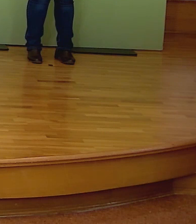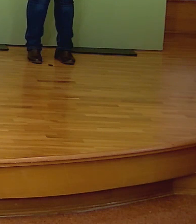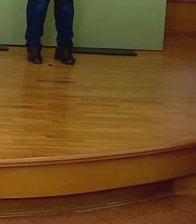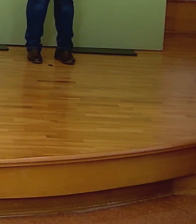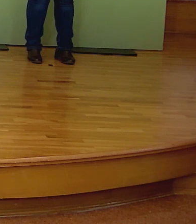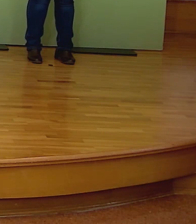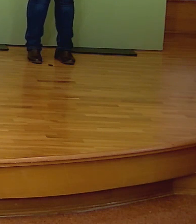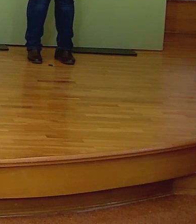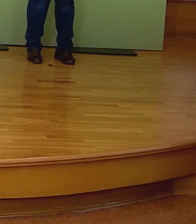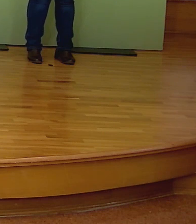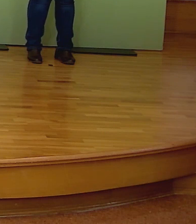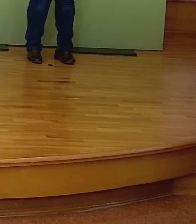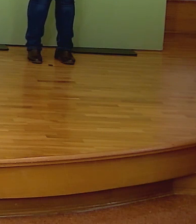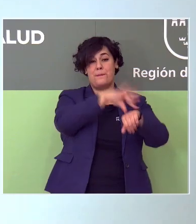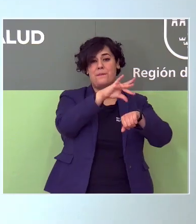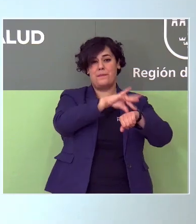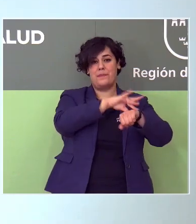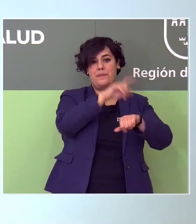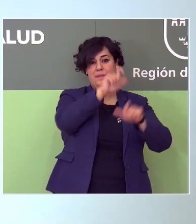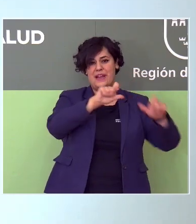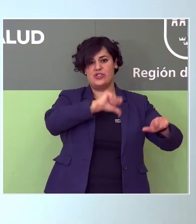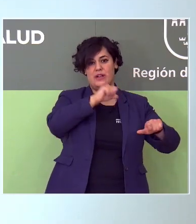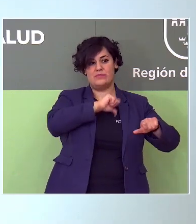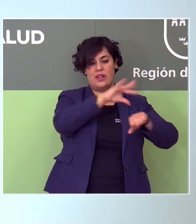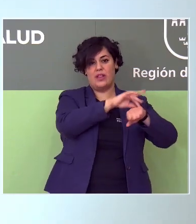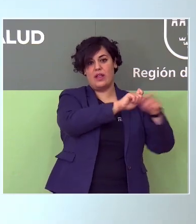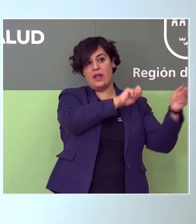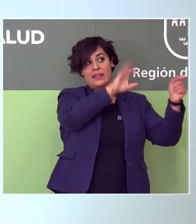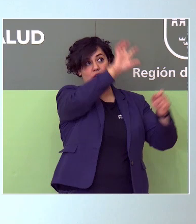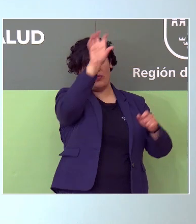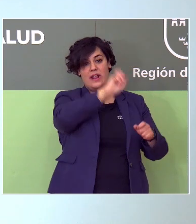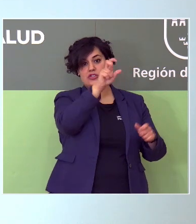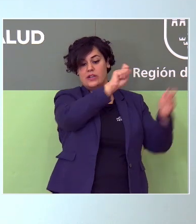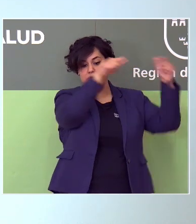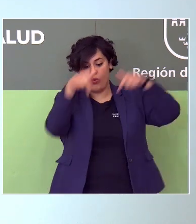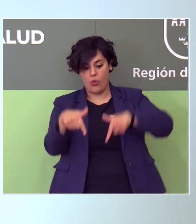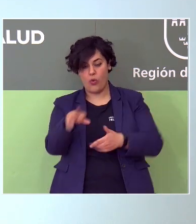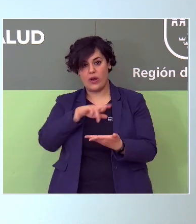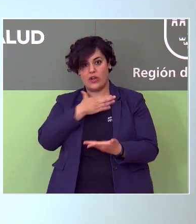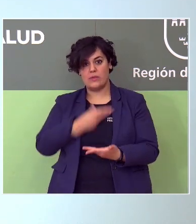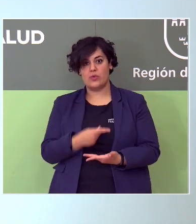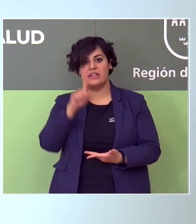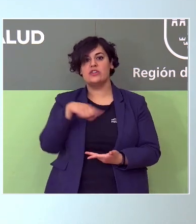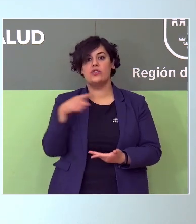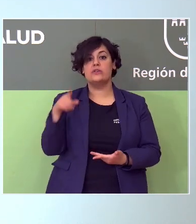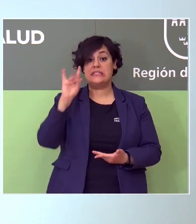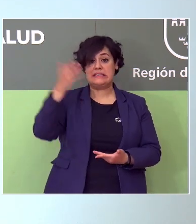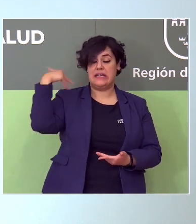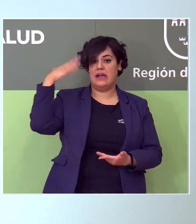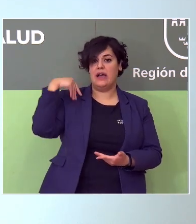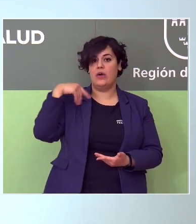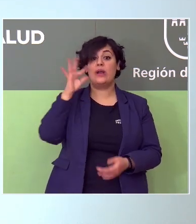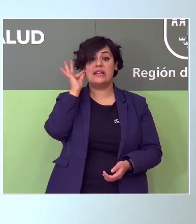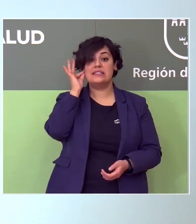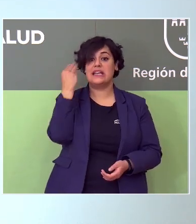de pacientes de otras comunidades? Hubo un traslado, sí, de una joven que